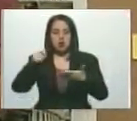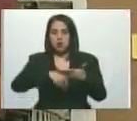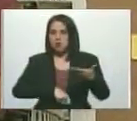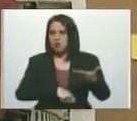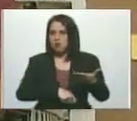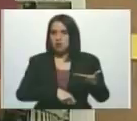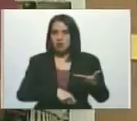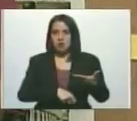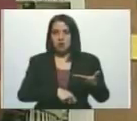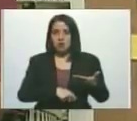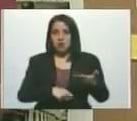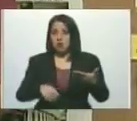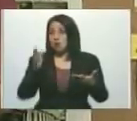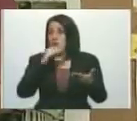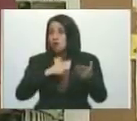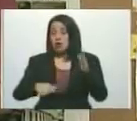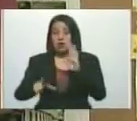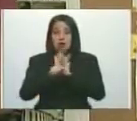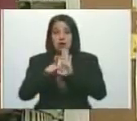nulos, no comenzaron, eran ilegales,